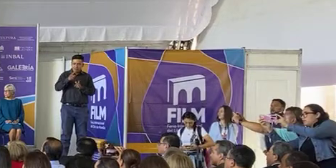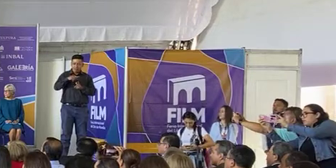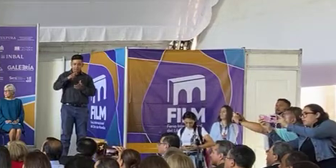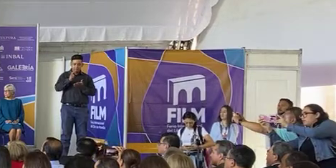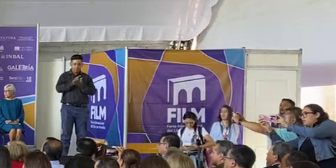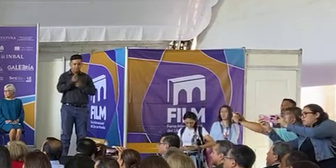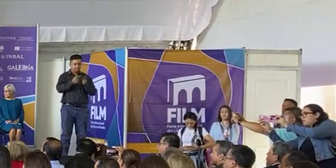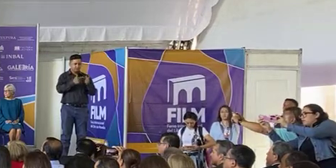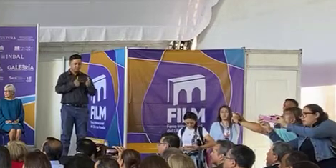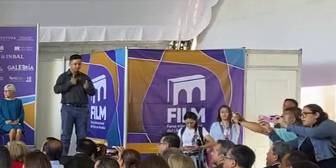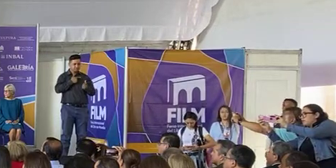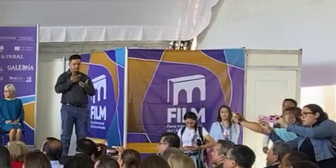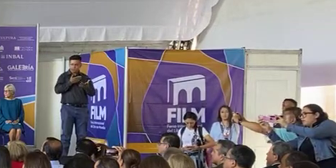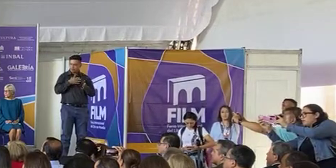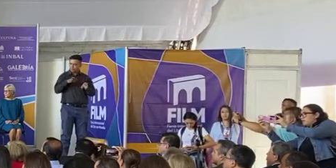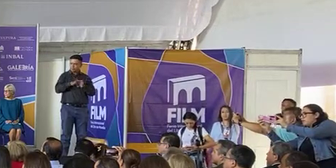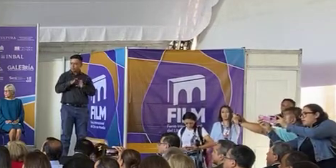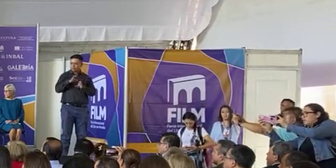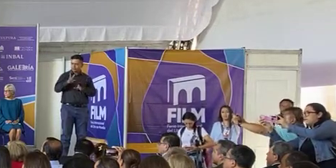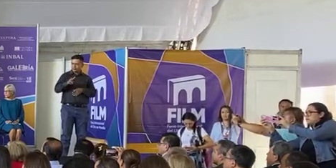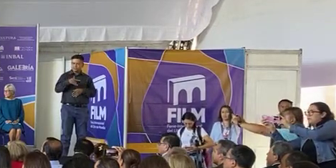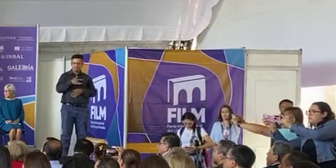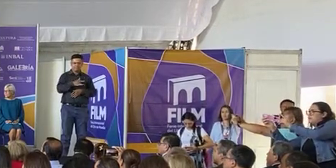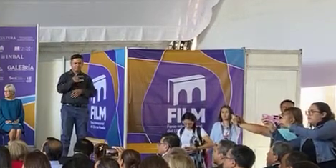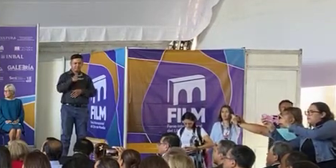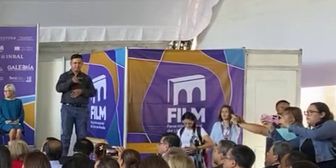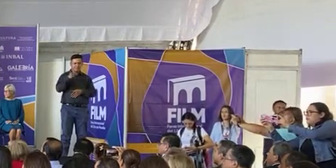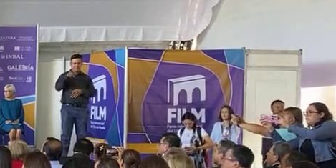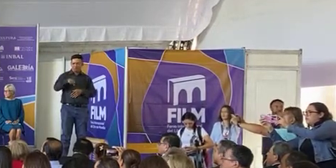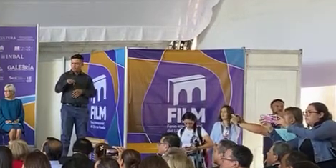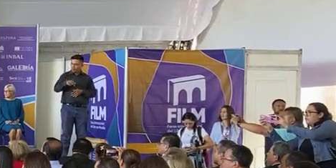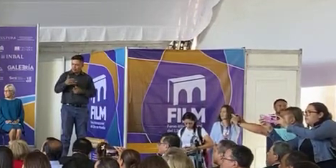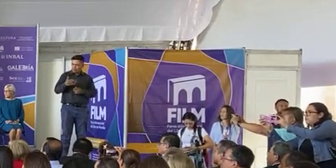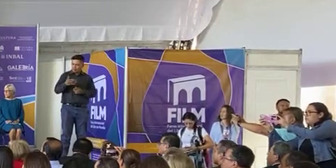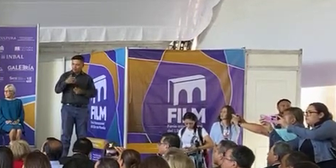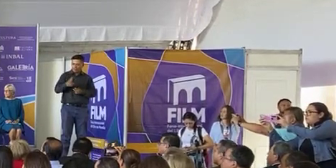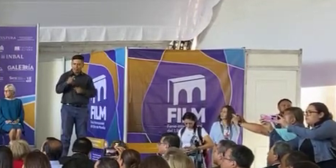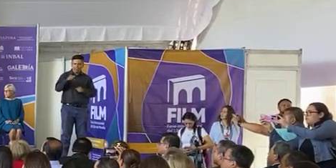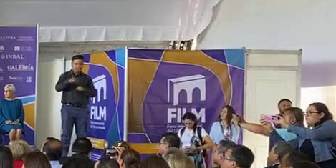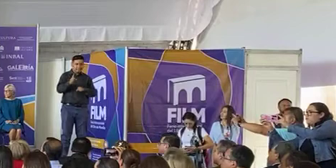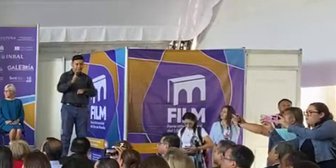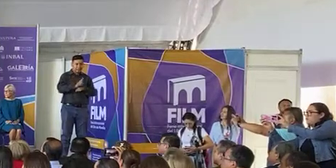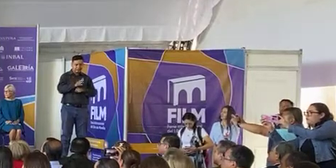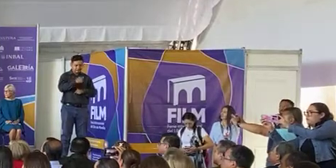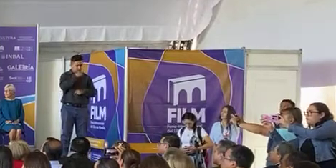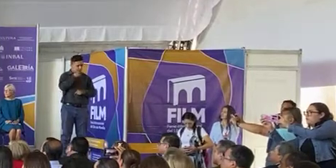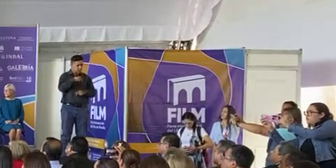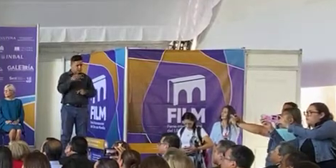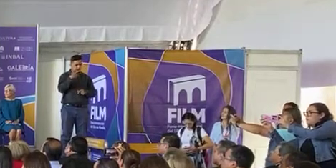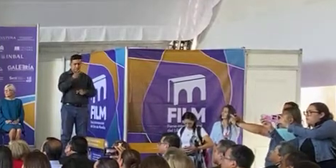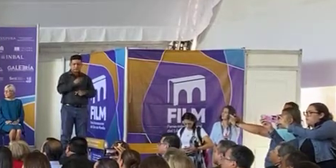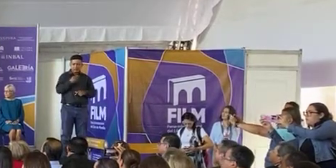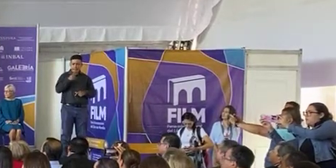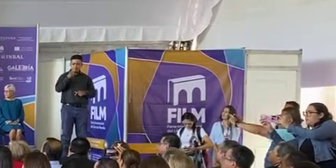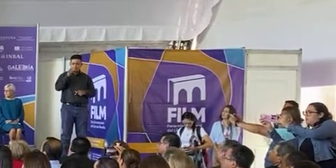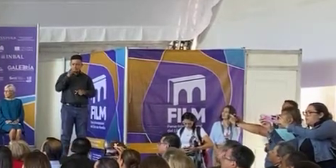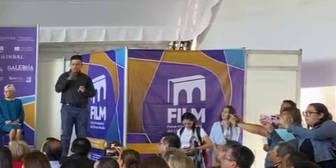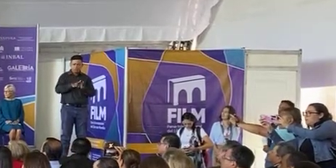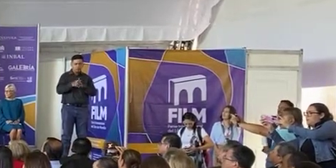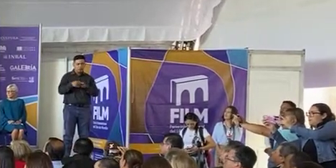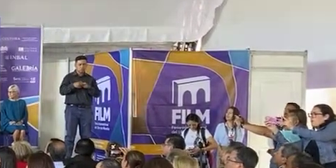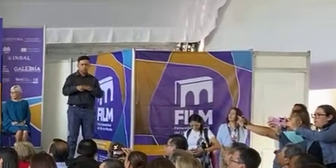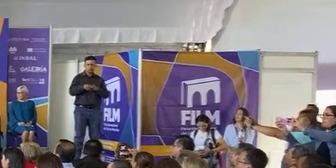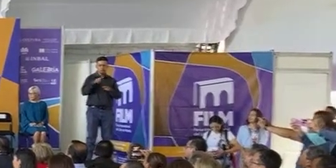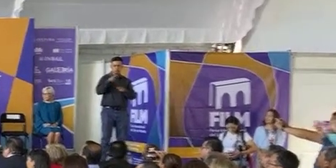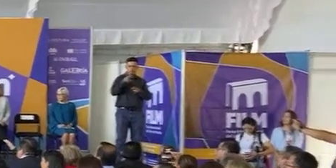esta plaza tan hermosa y real acudan a partir de mañana sirenas, gnomos y piratas? ¿Cómo no celebrar